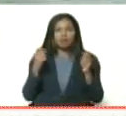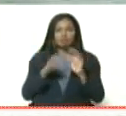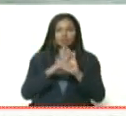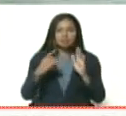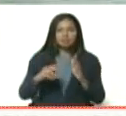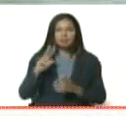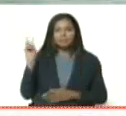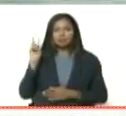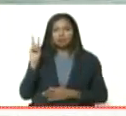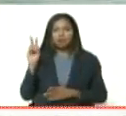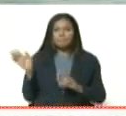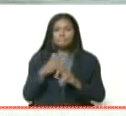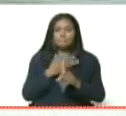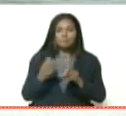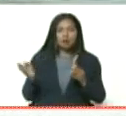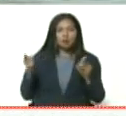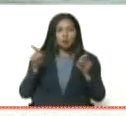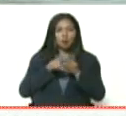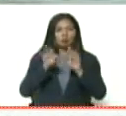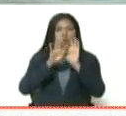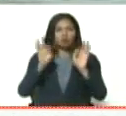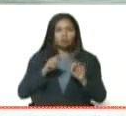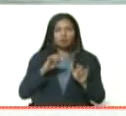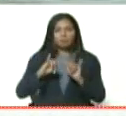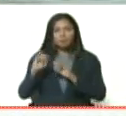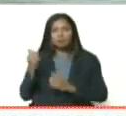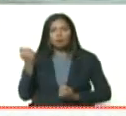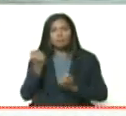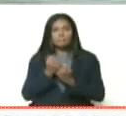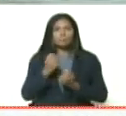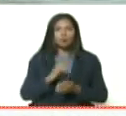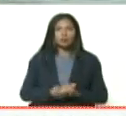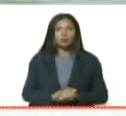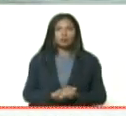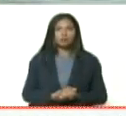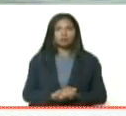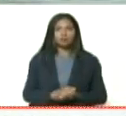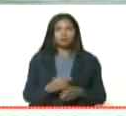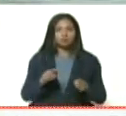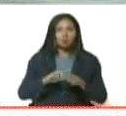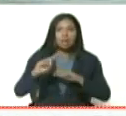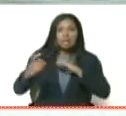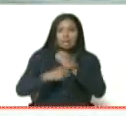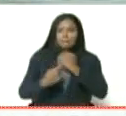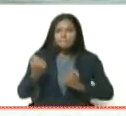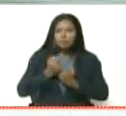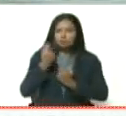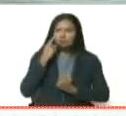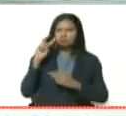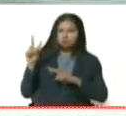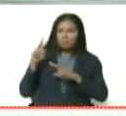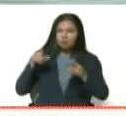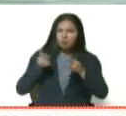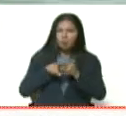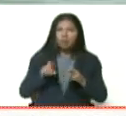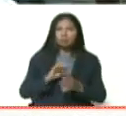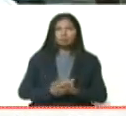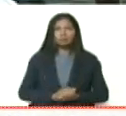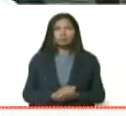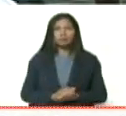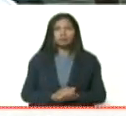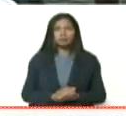venezolana golpista. Ellos apoyan el tal diputado Juan Guaidó, ustedes lo han escuchado,